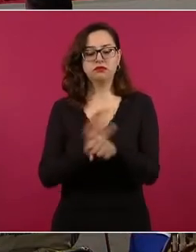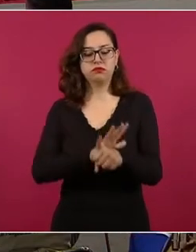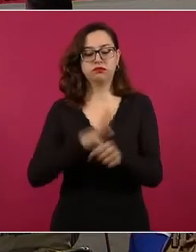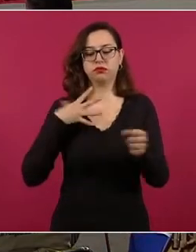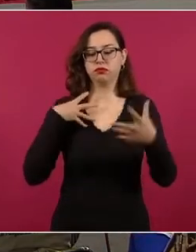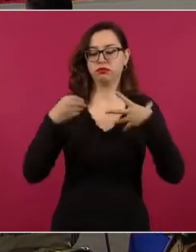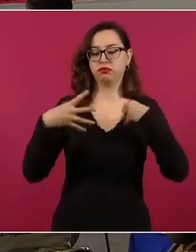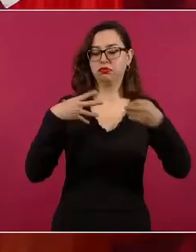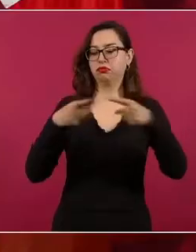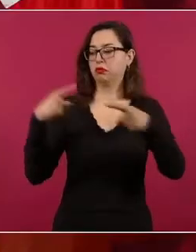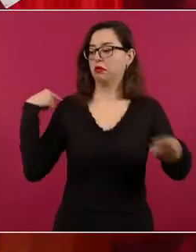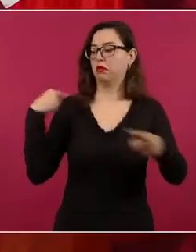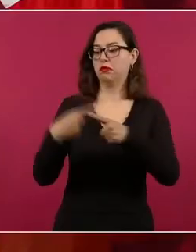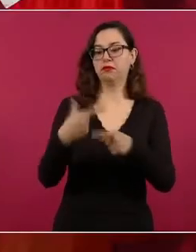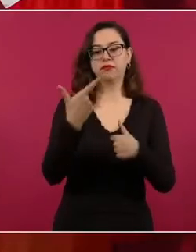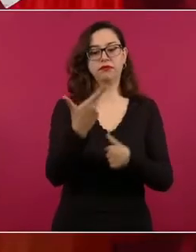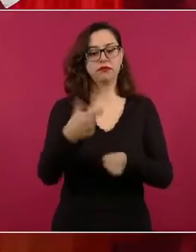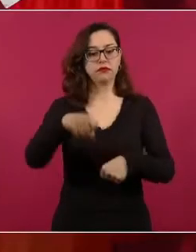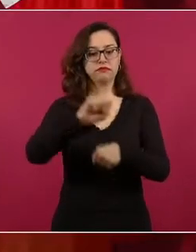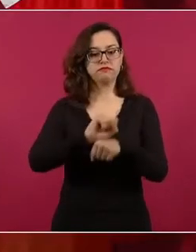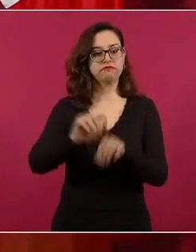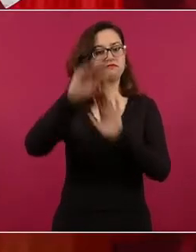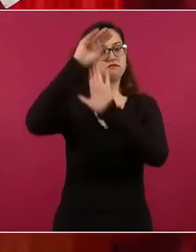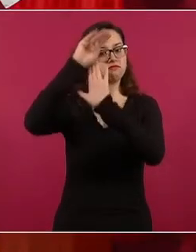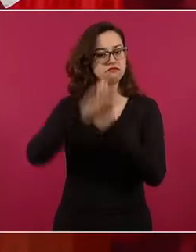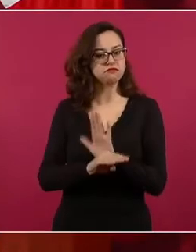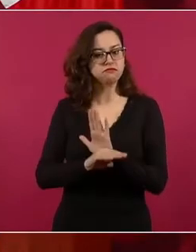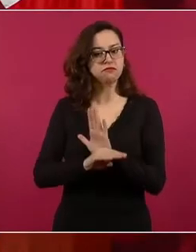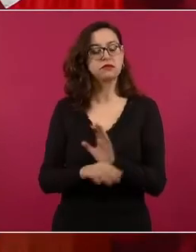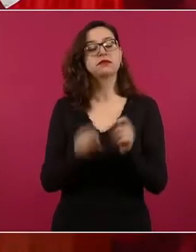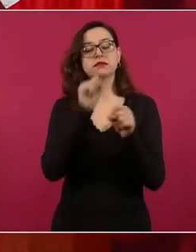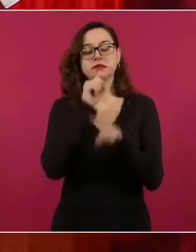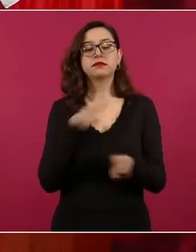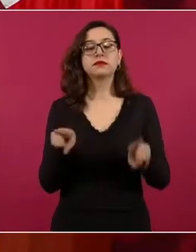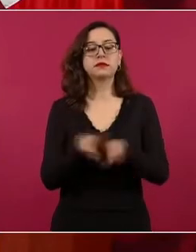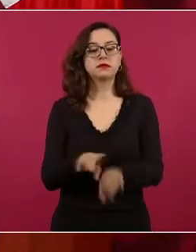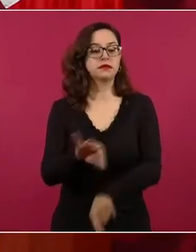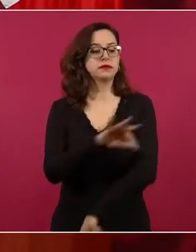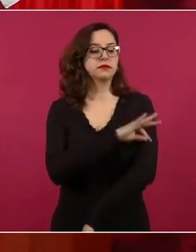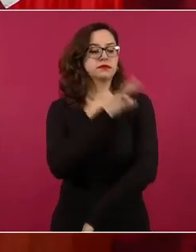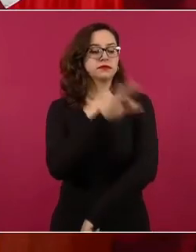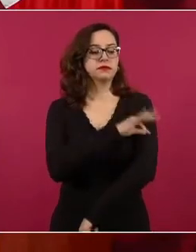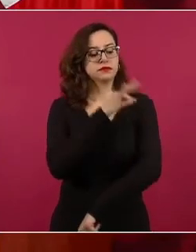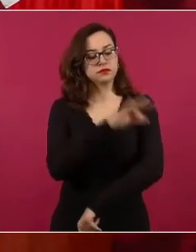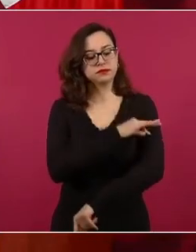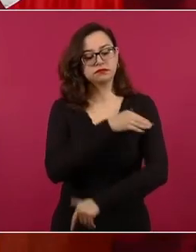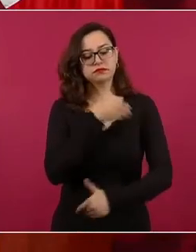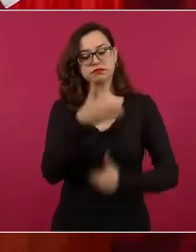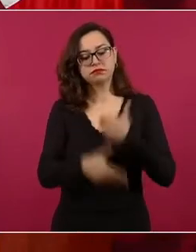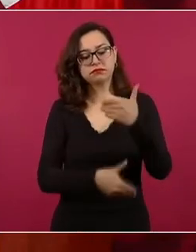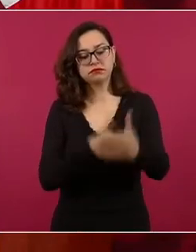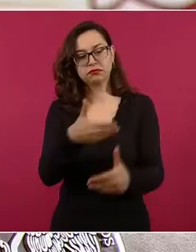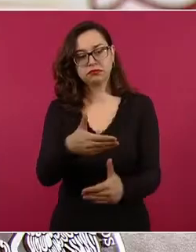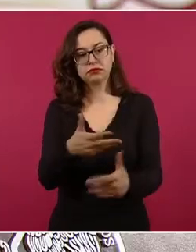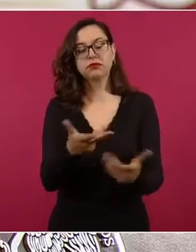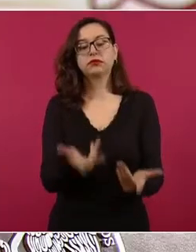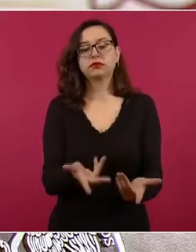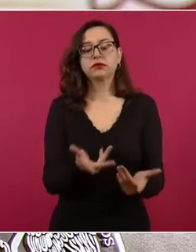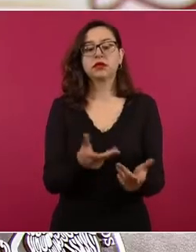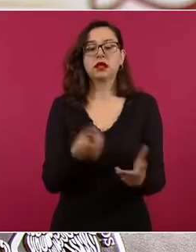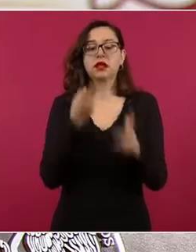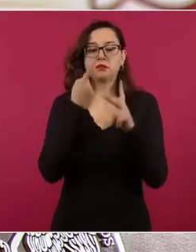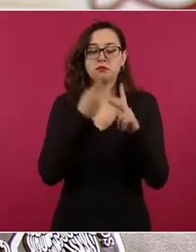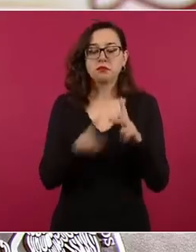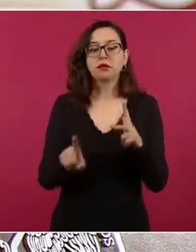se sigue en nuestro país, así como el arranque de las campañas de la